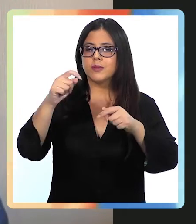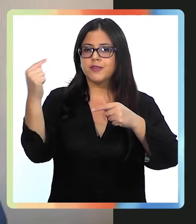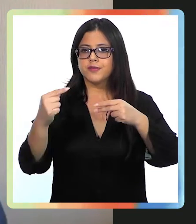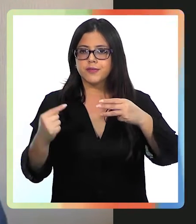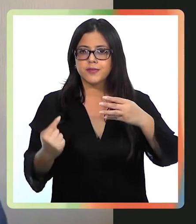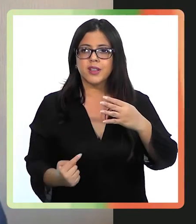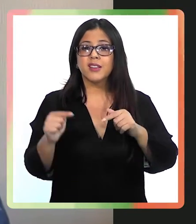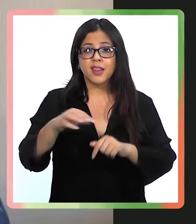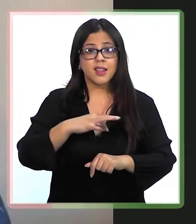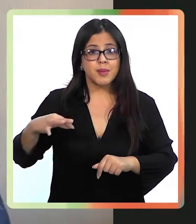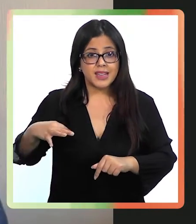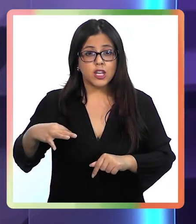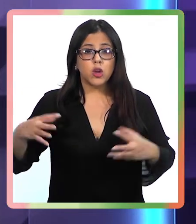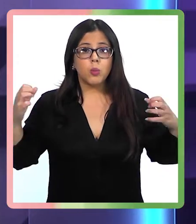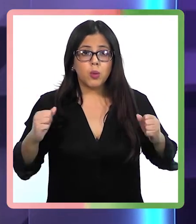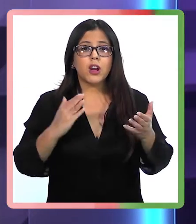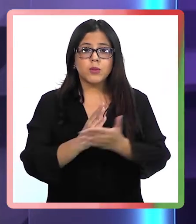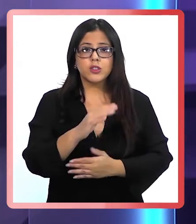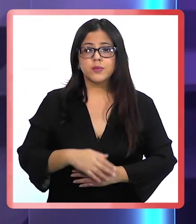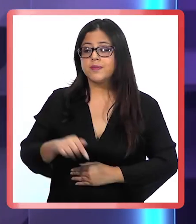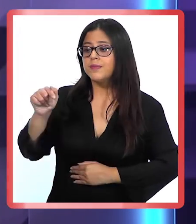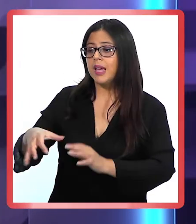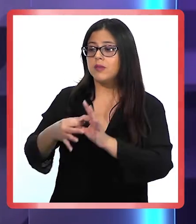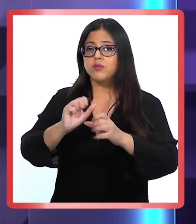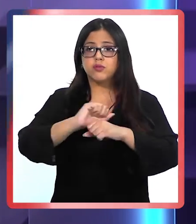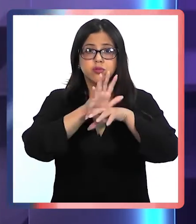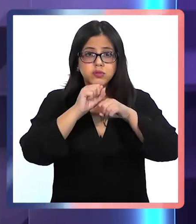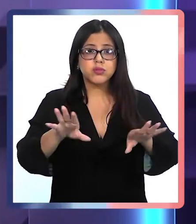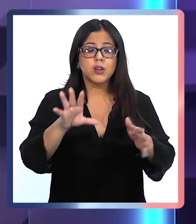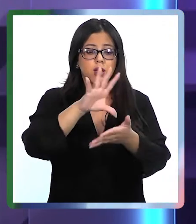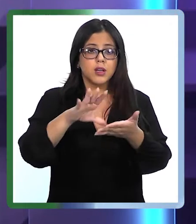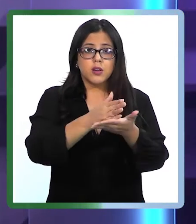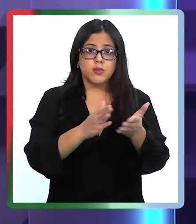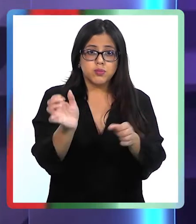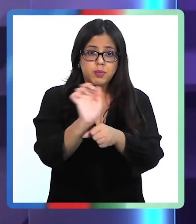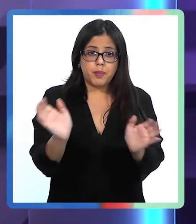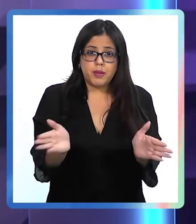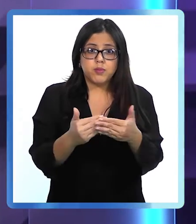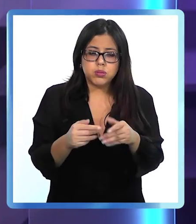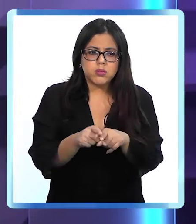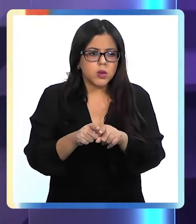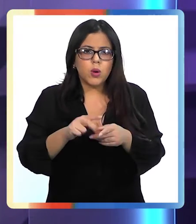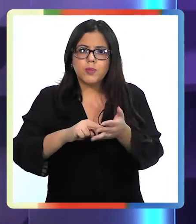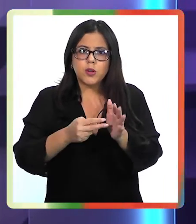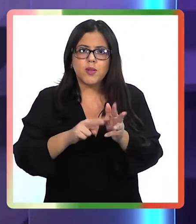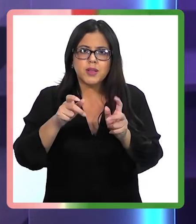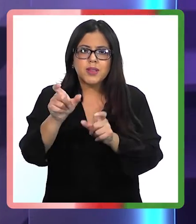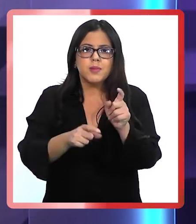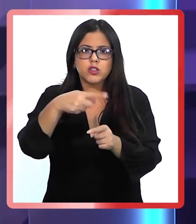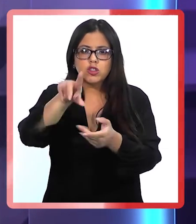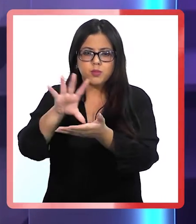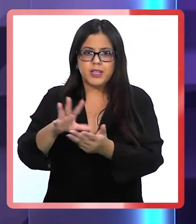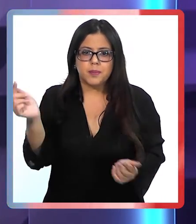desde el Ministerio se puedan iniciar. En pandemia, con las fronteras terrestres cerradas, igualmente siguió esta crisis de ingreso desbordado